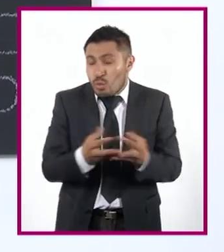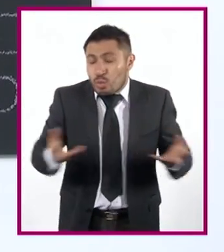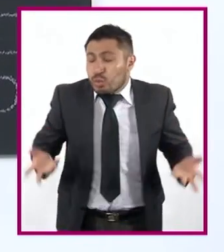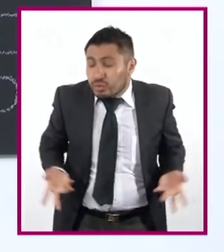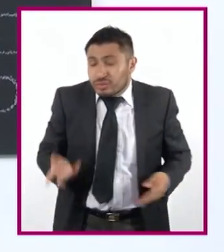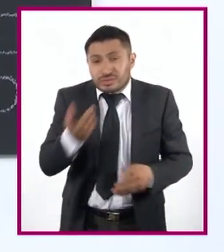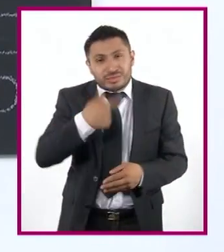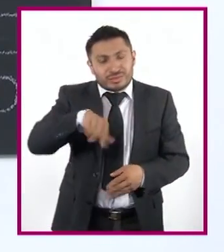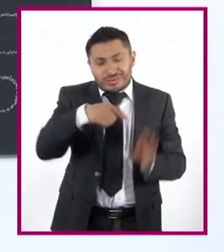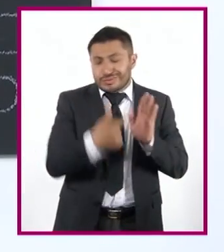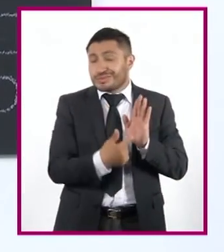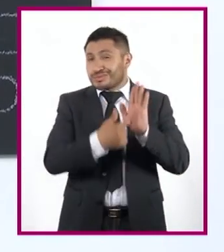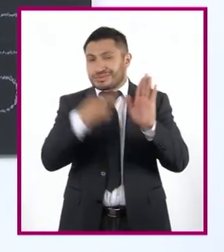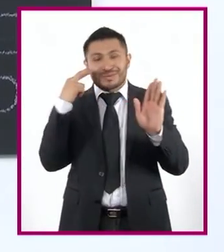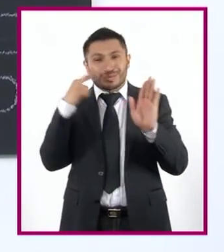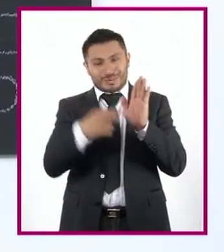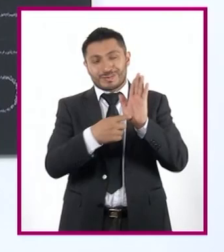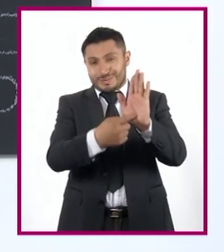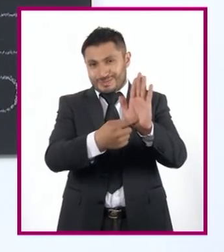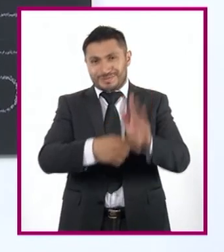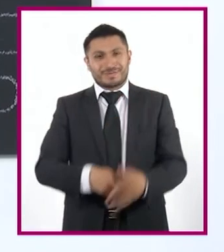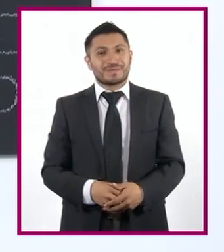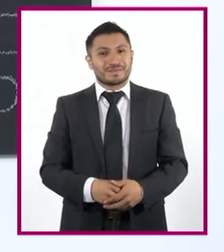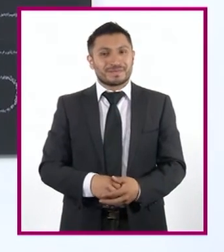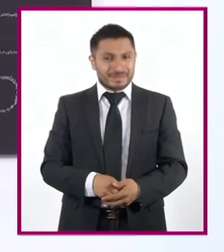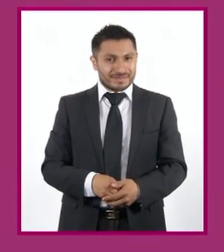en que se presenta a continuación.